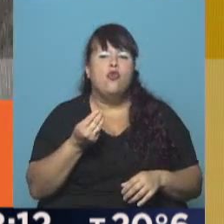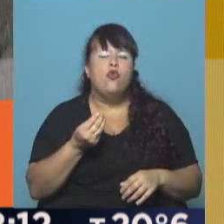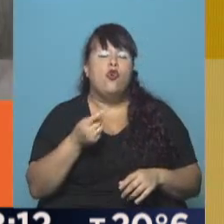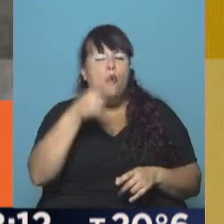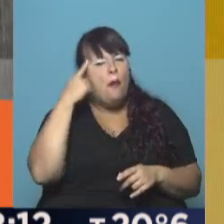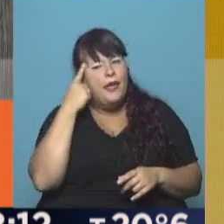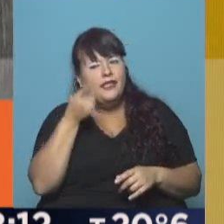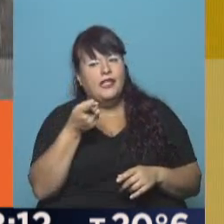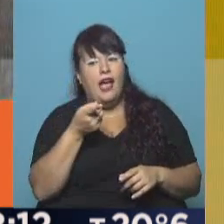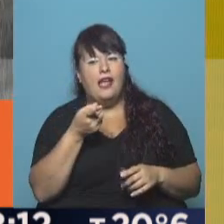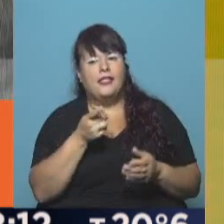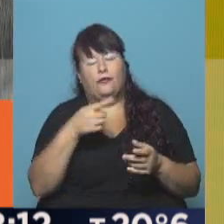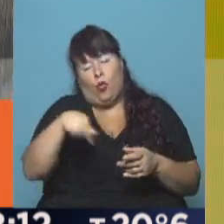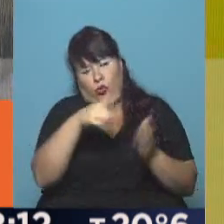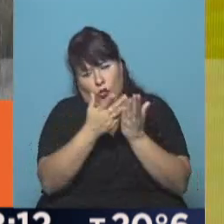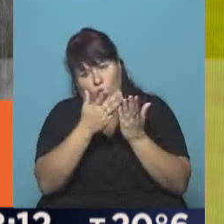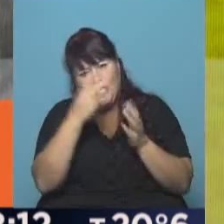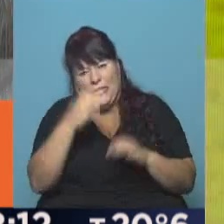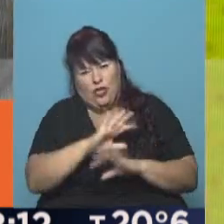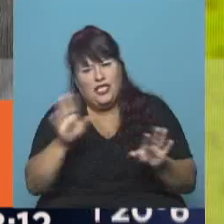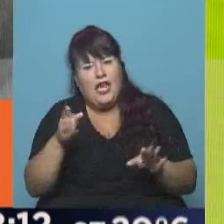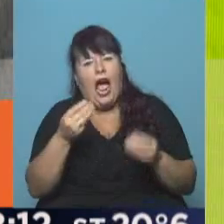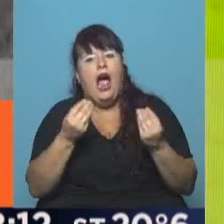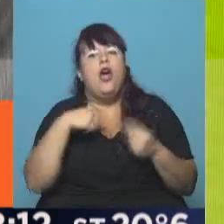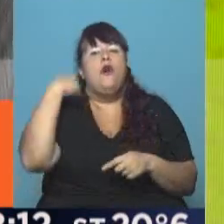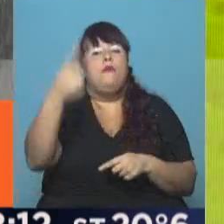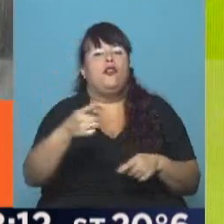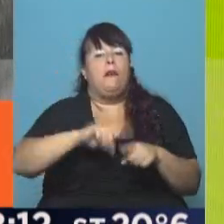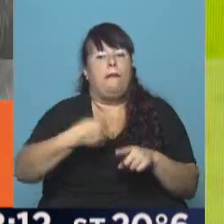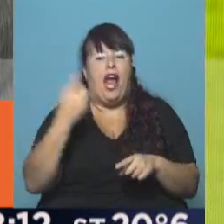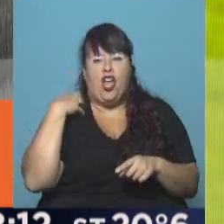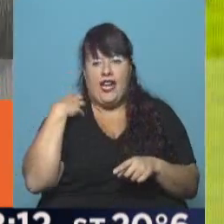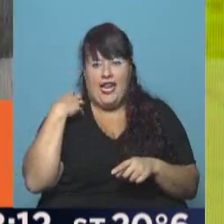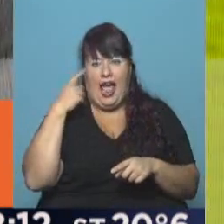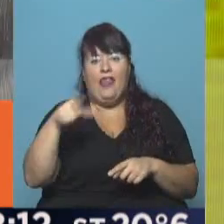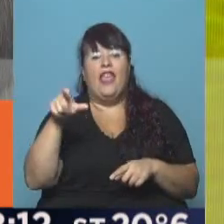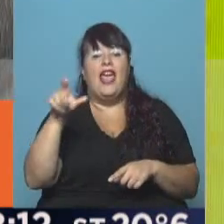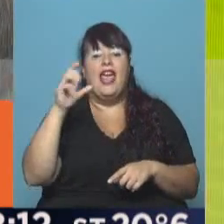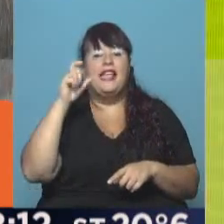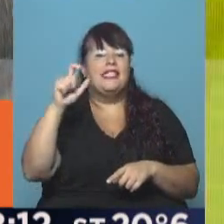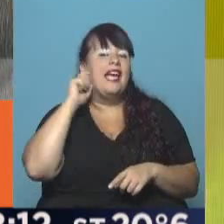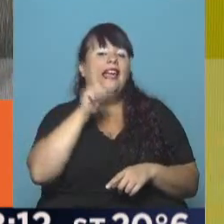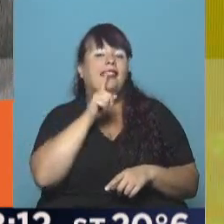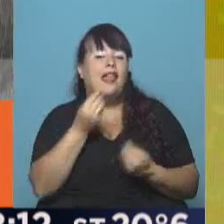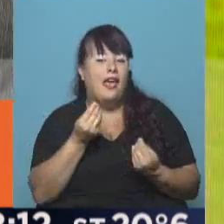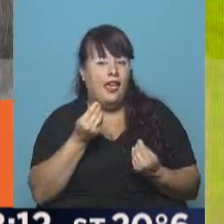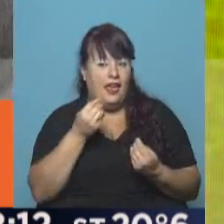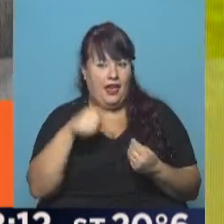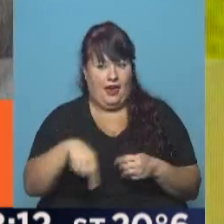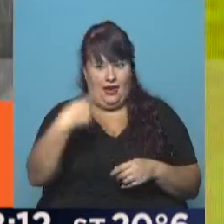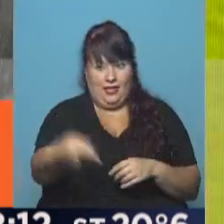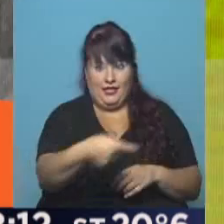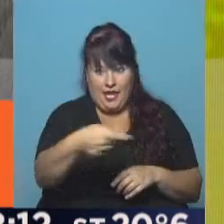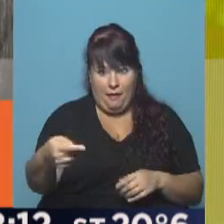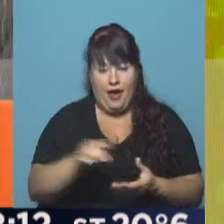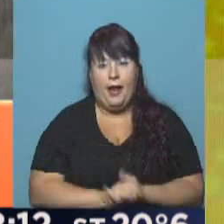analizan seguramente ya lo habrán hecho el próximo paro general convocado por la confederación general del trabajo la próxima